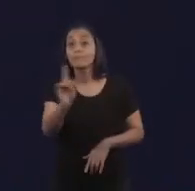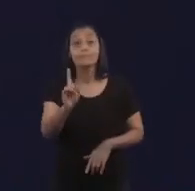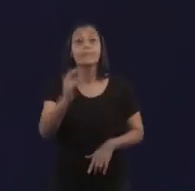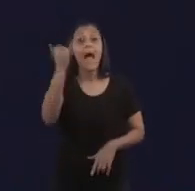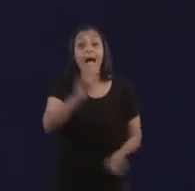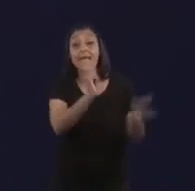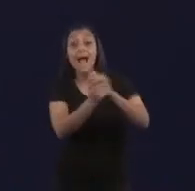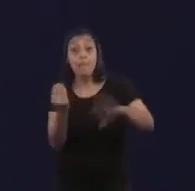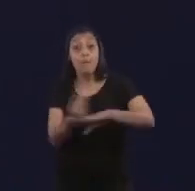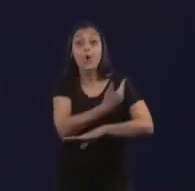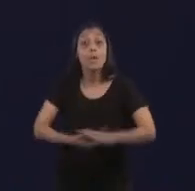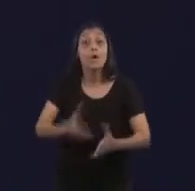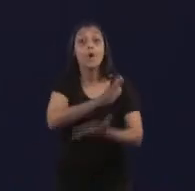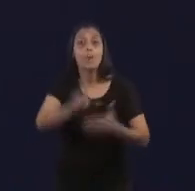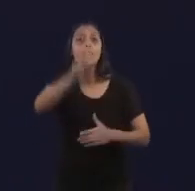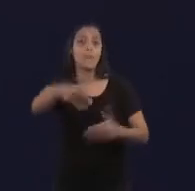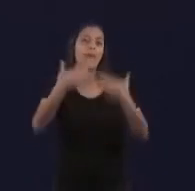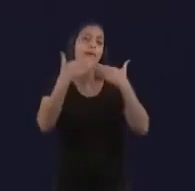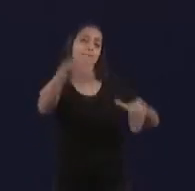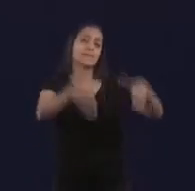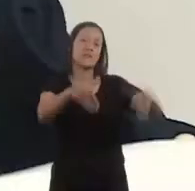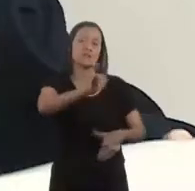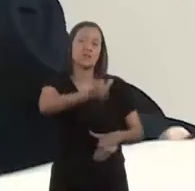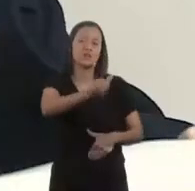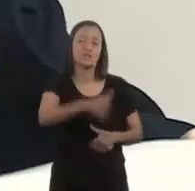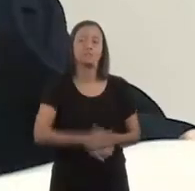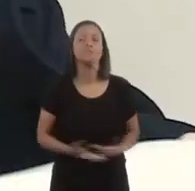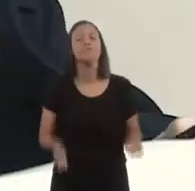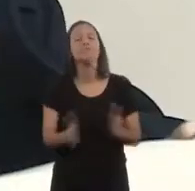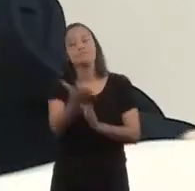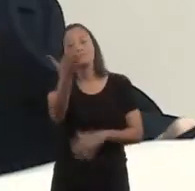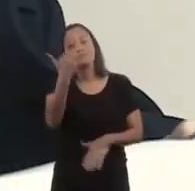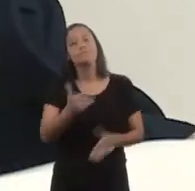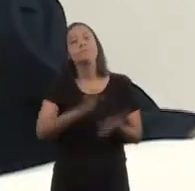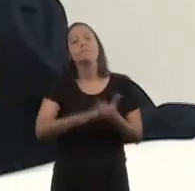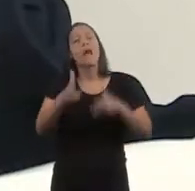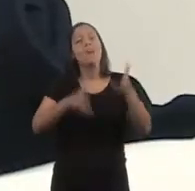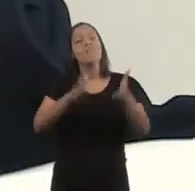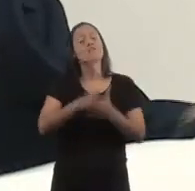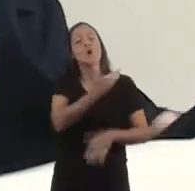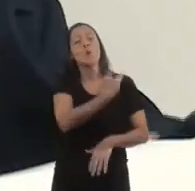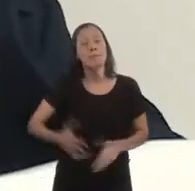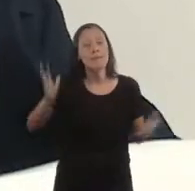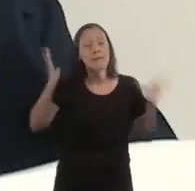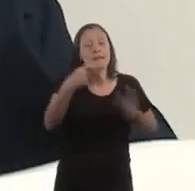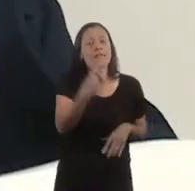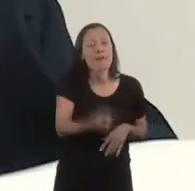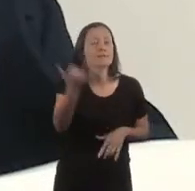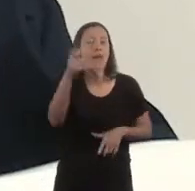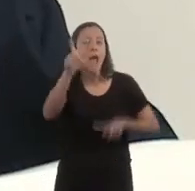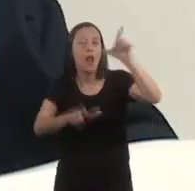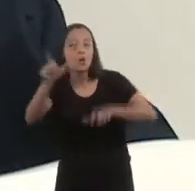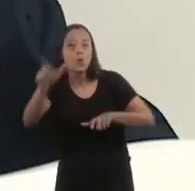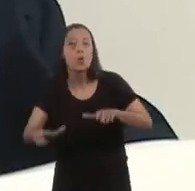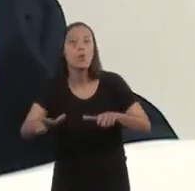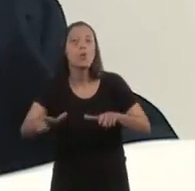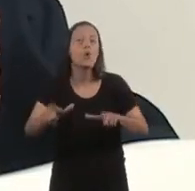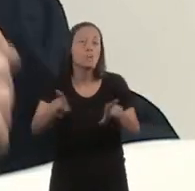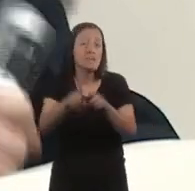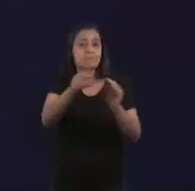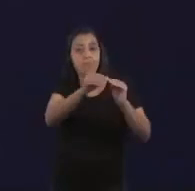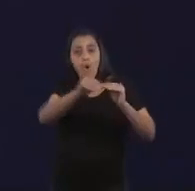través de las urnas, ¿no? ¿Podés especificar que habla el presidente de los golpistas de adentro y de afuera, haciendo referencia al tuit de